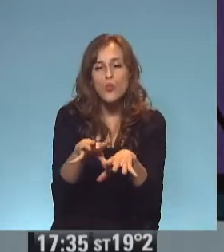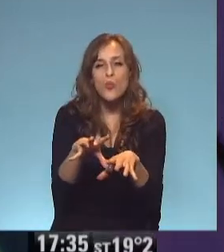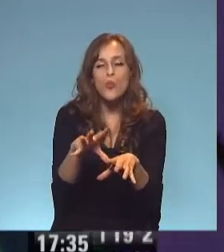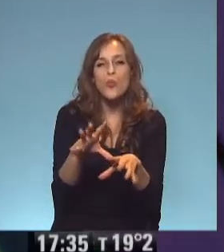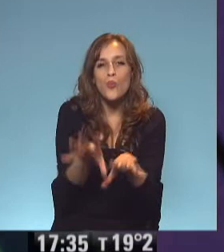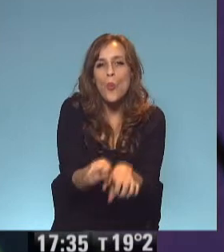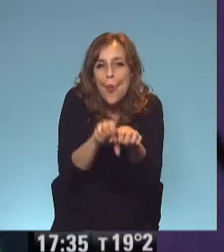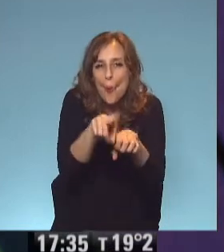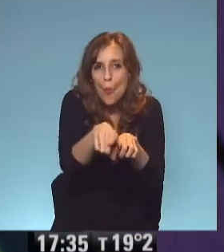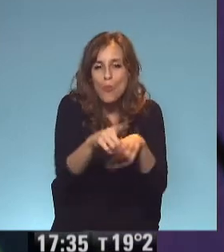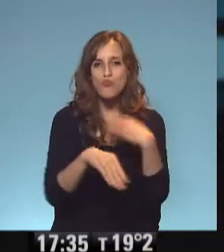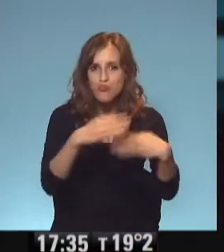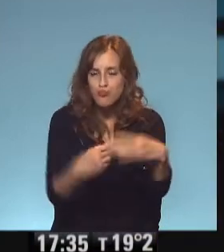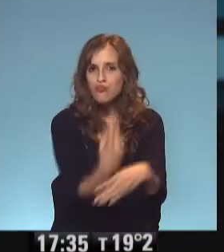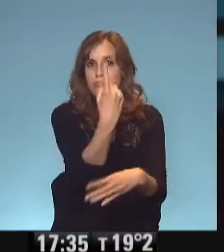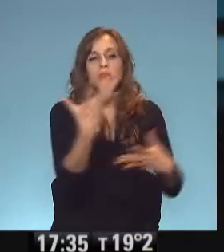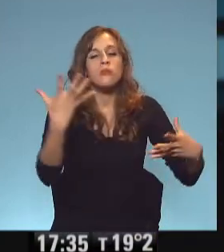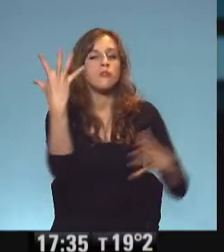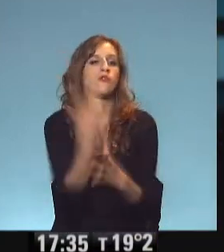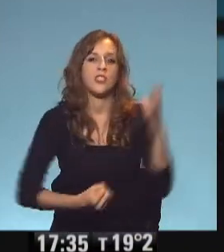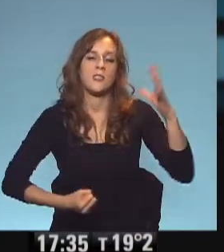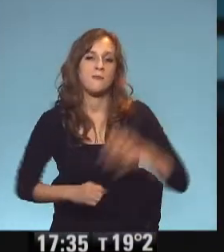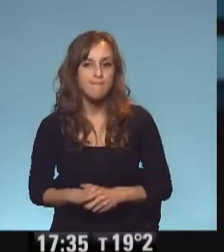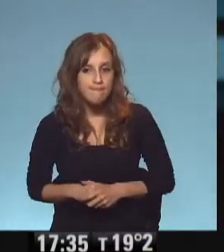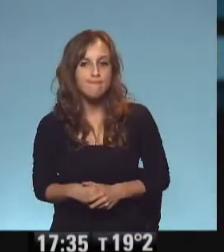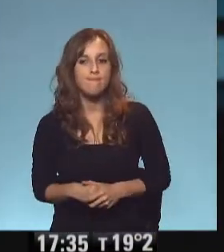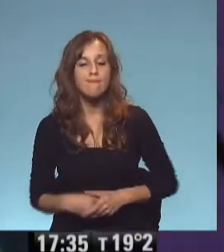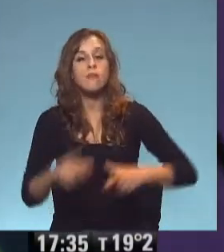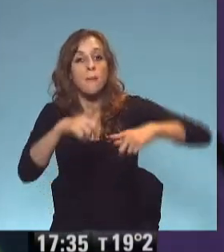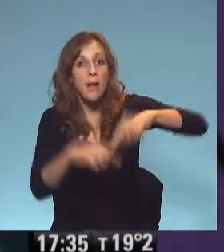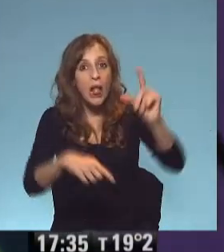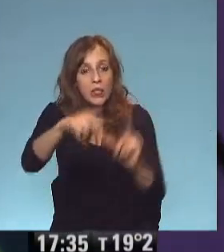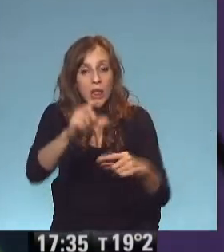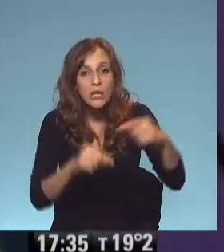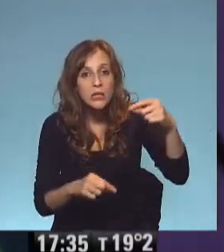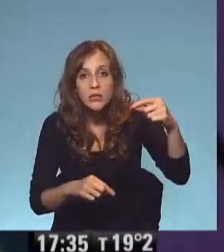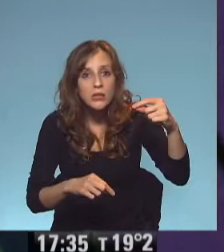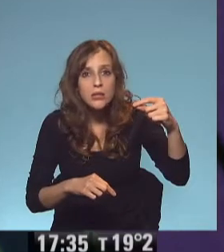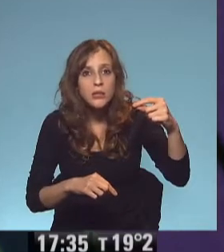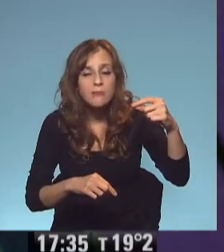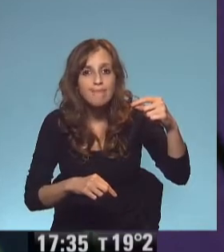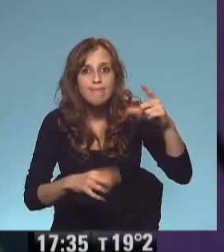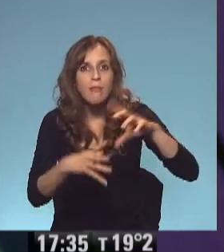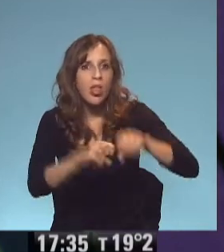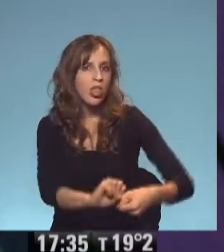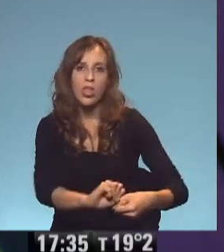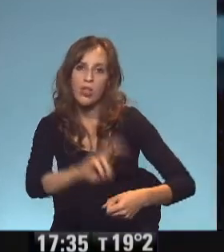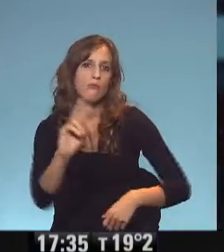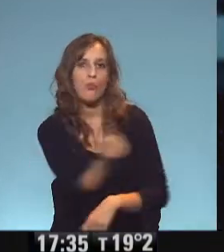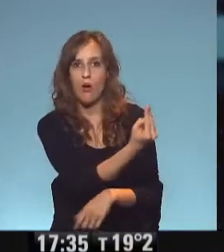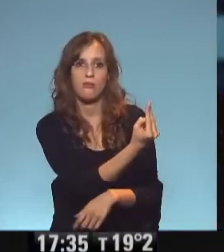solar había fracasado. Y todas sus plantas estaban